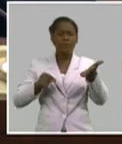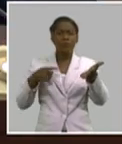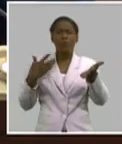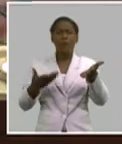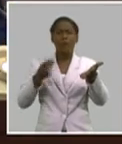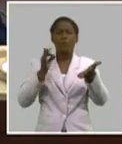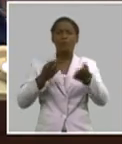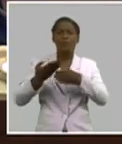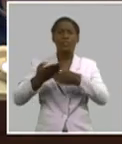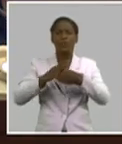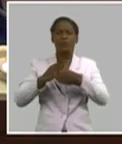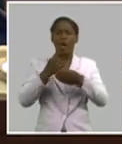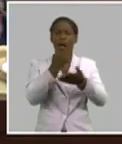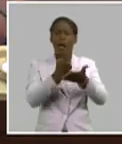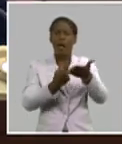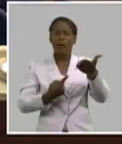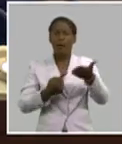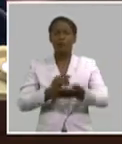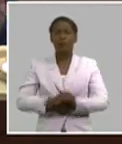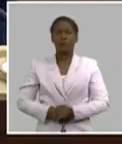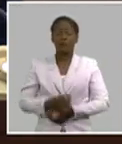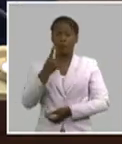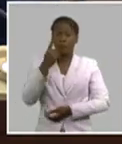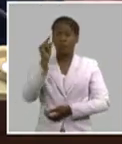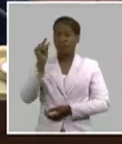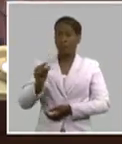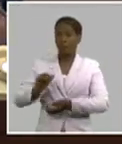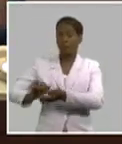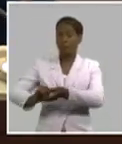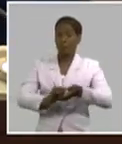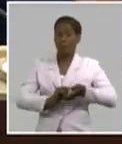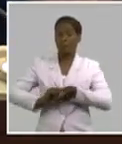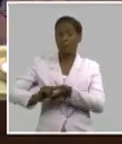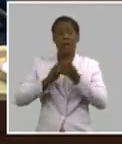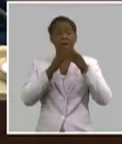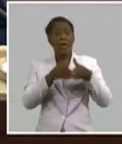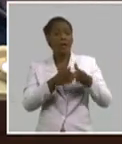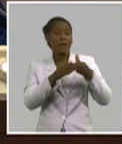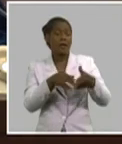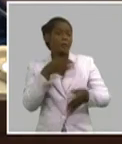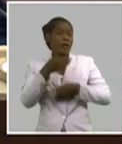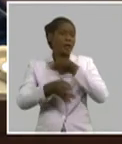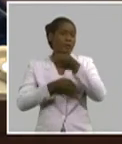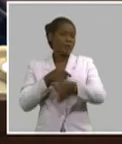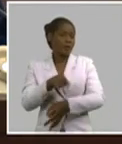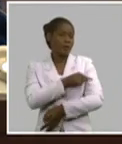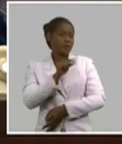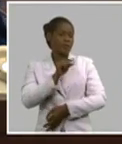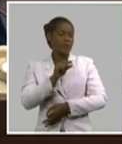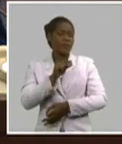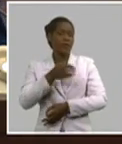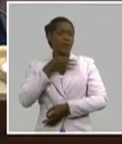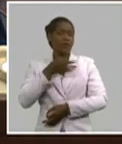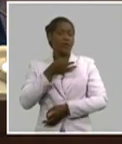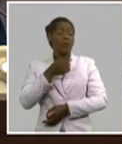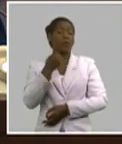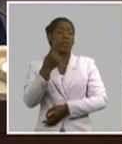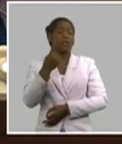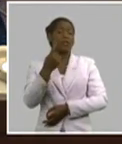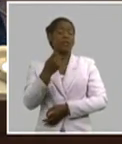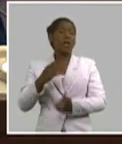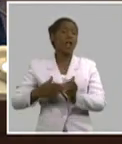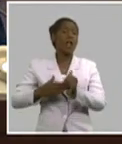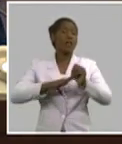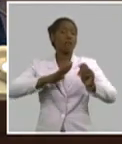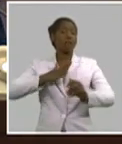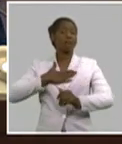son las cualidades. La compañera Grama ahorita planteaba que si hacía falta modelo o no, porque los líderes de la revolución han hablado de esto.